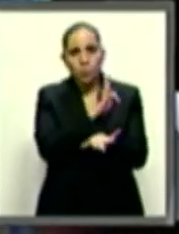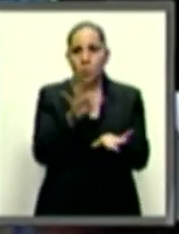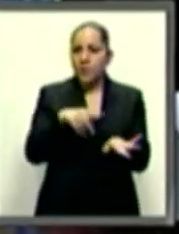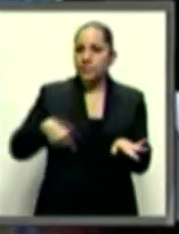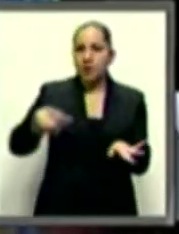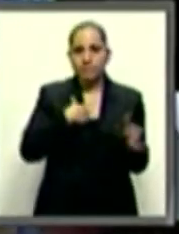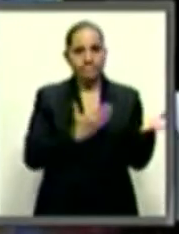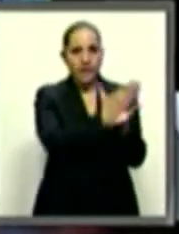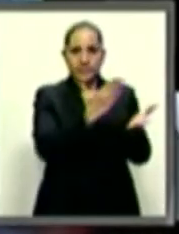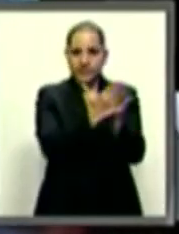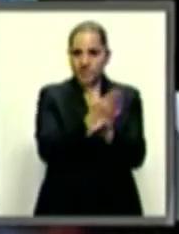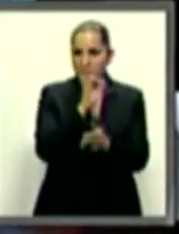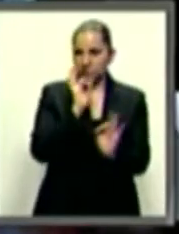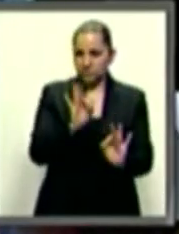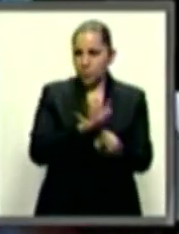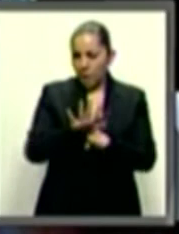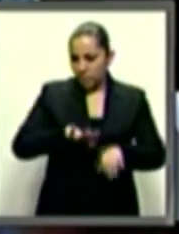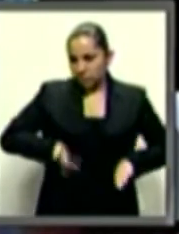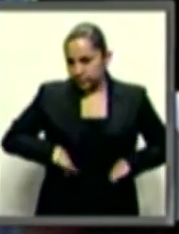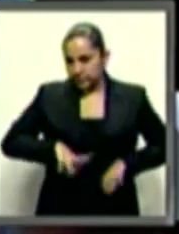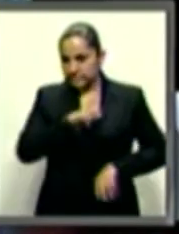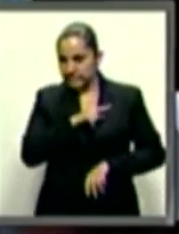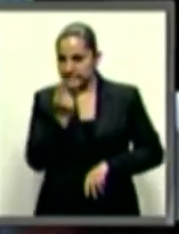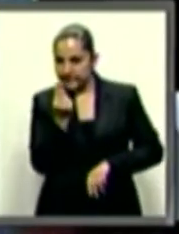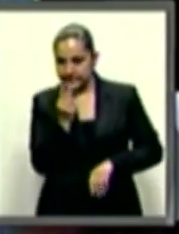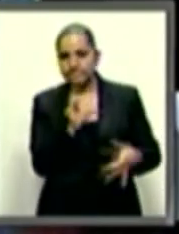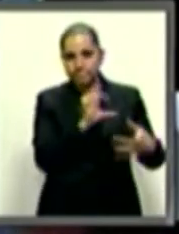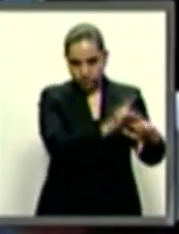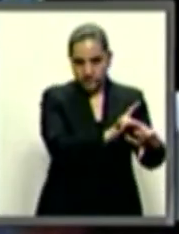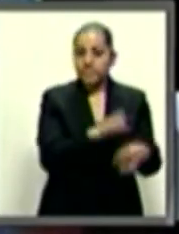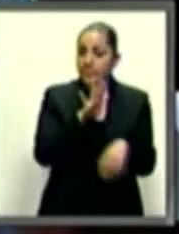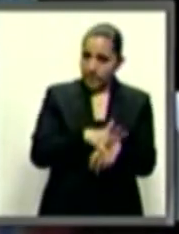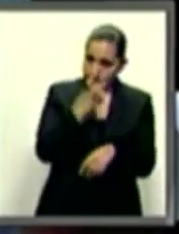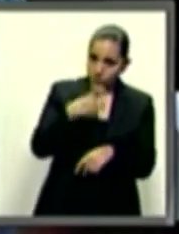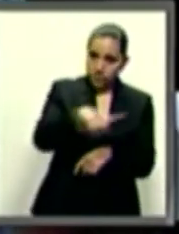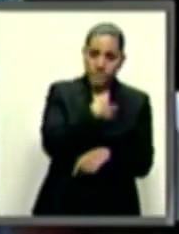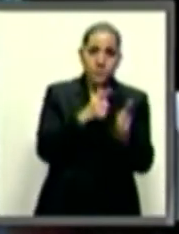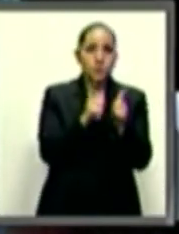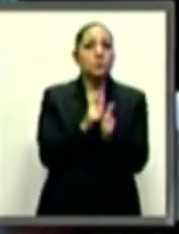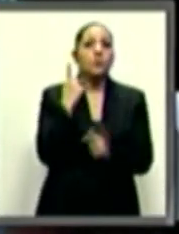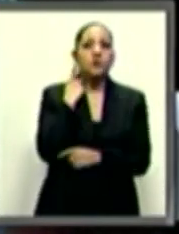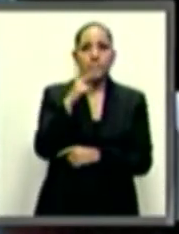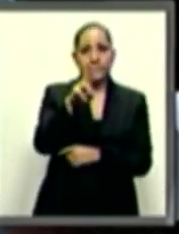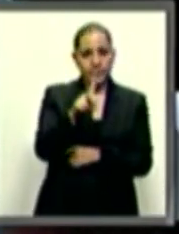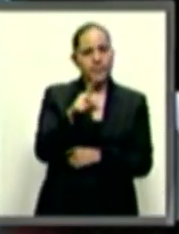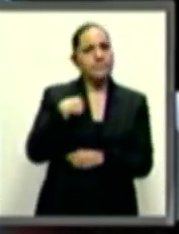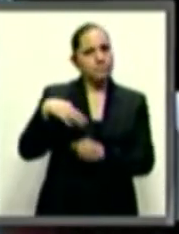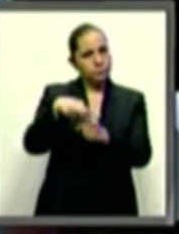posibles. Por las consideraciones expuestas, el Grupo Parlamentario del PRD votará a favor